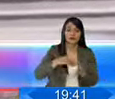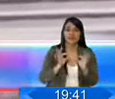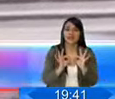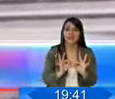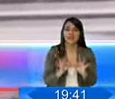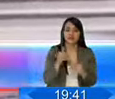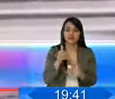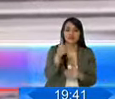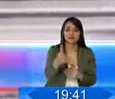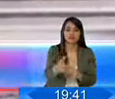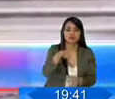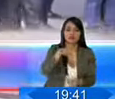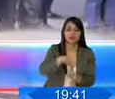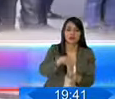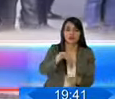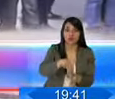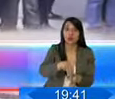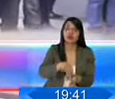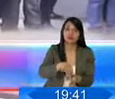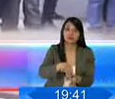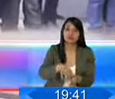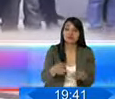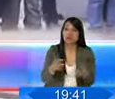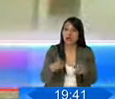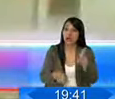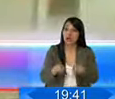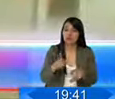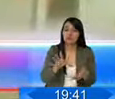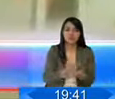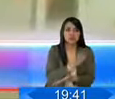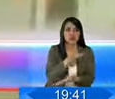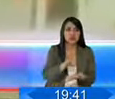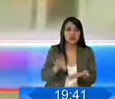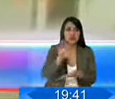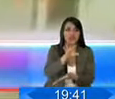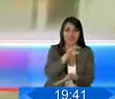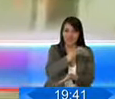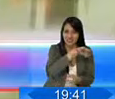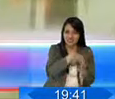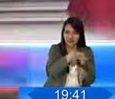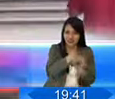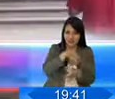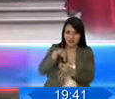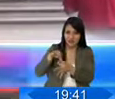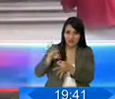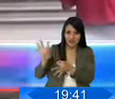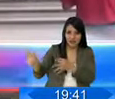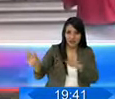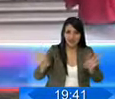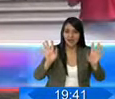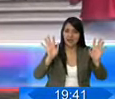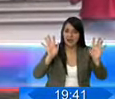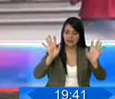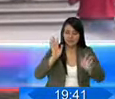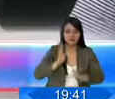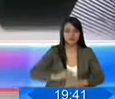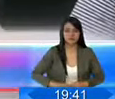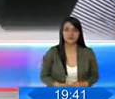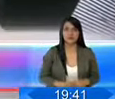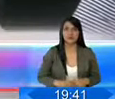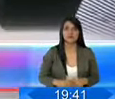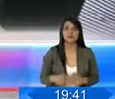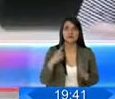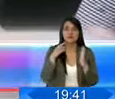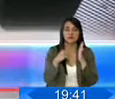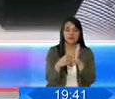las próximas elecciones, que también afectaron algunos establecimientos que forman parte de los recintos electorales. Por